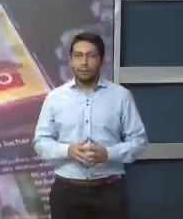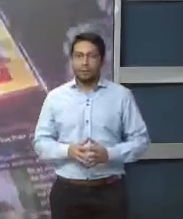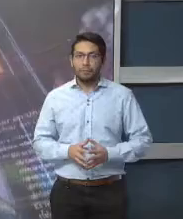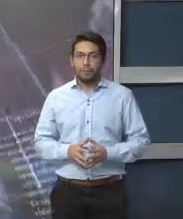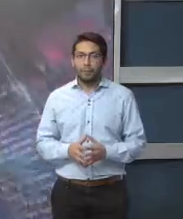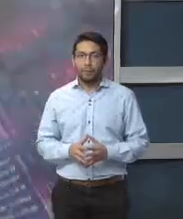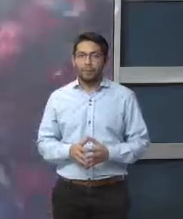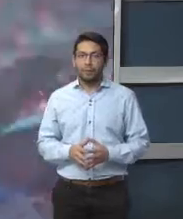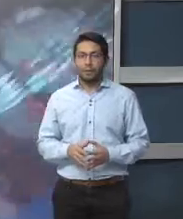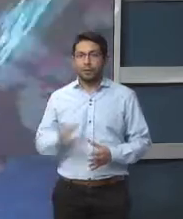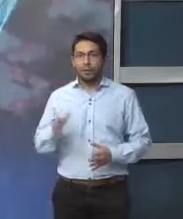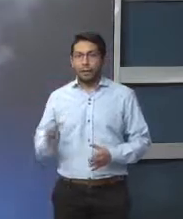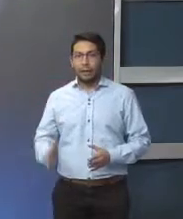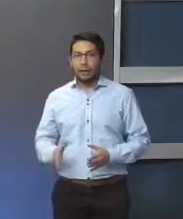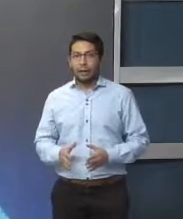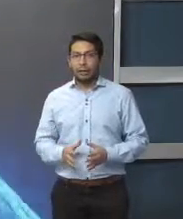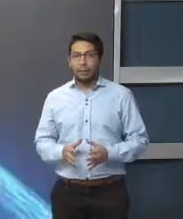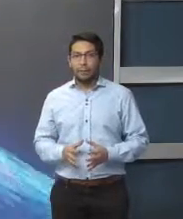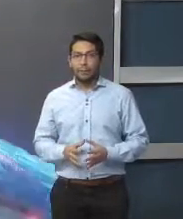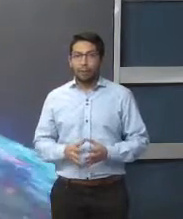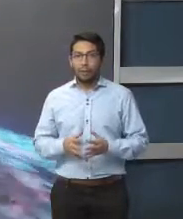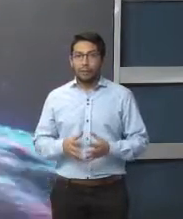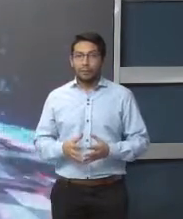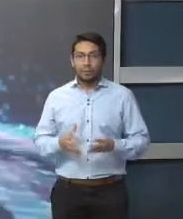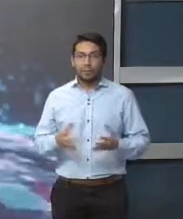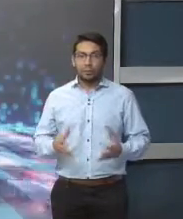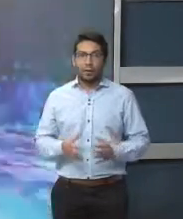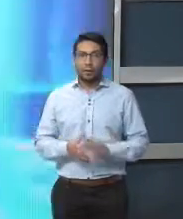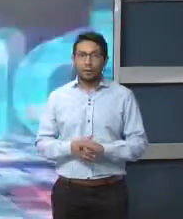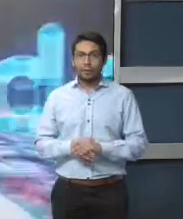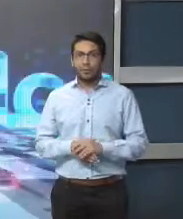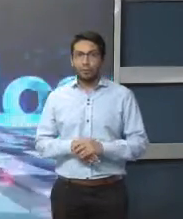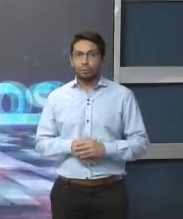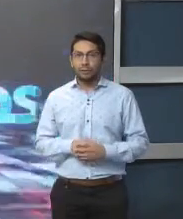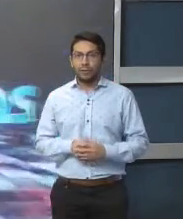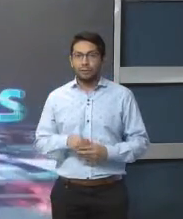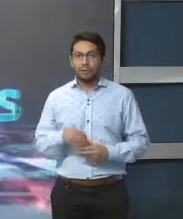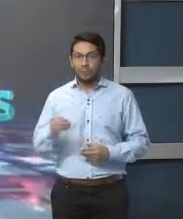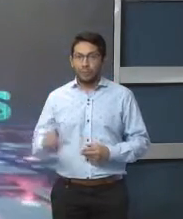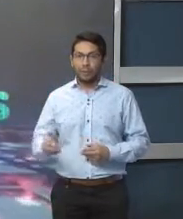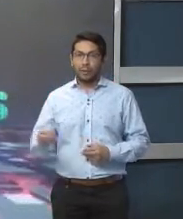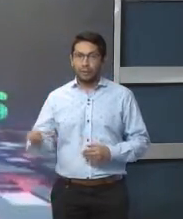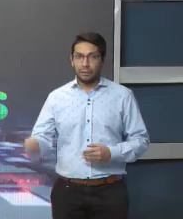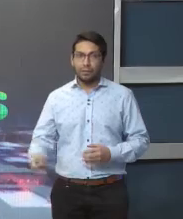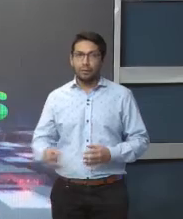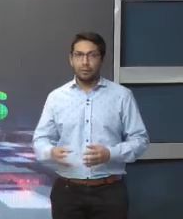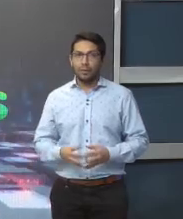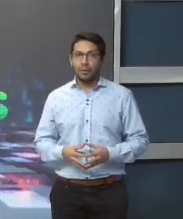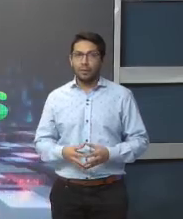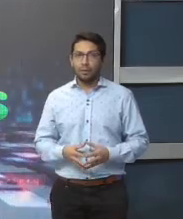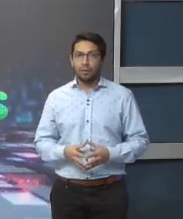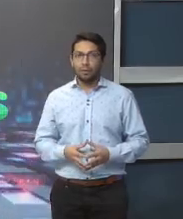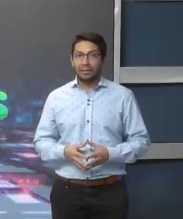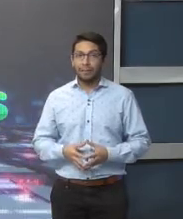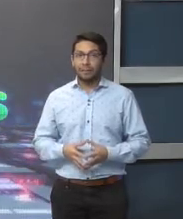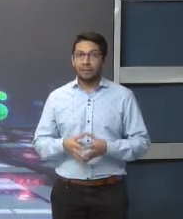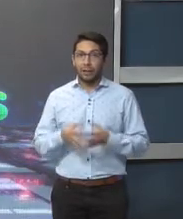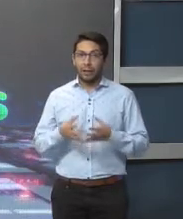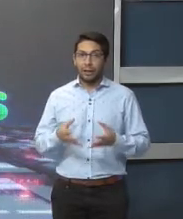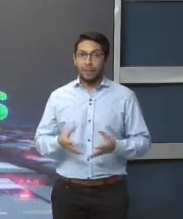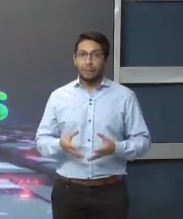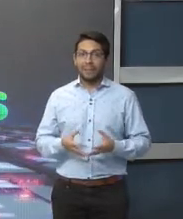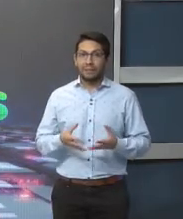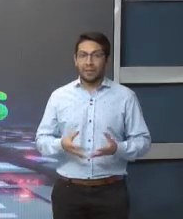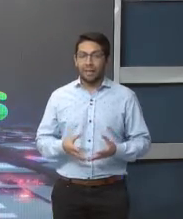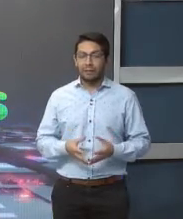de los preuniversitarios, en el ámbito universitario, ya en las facultades, también el lunes comienzan los exámenes